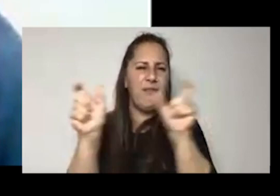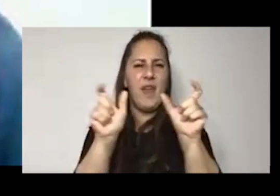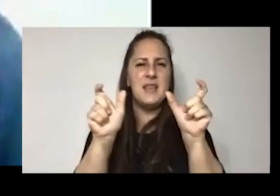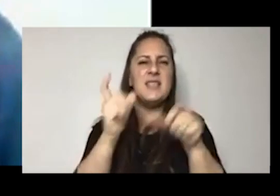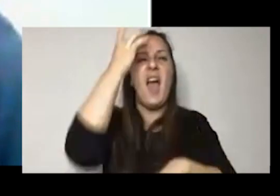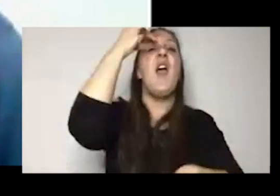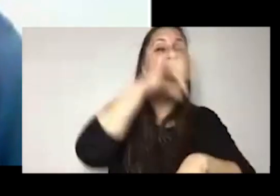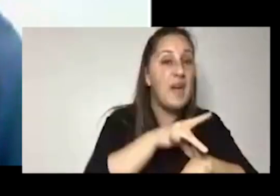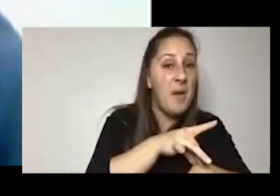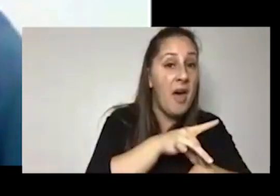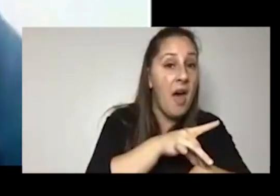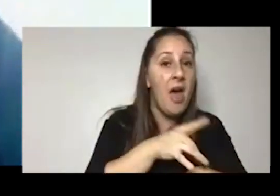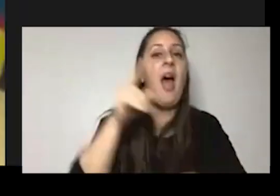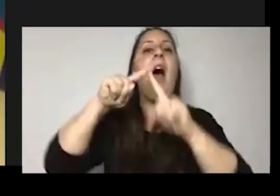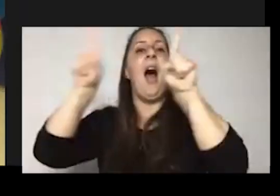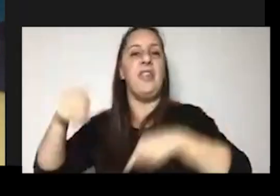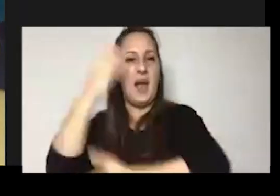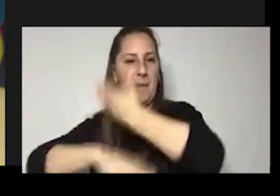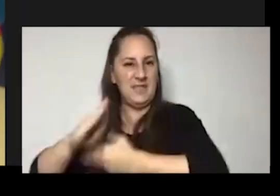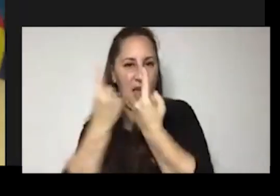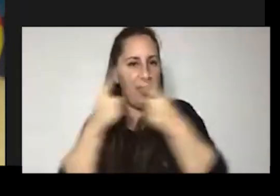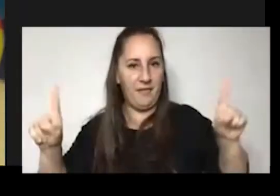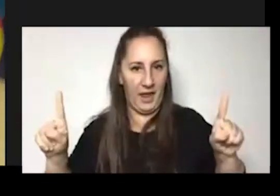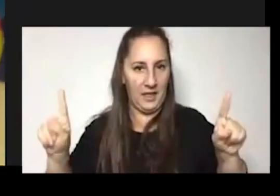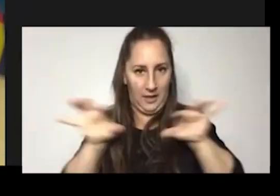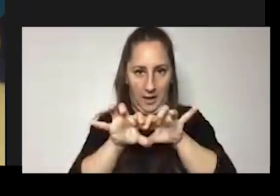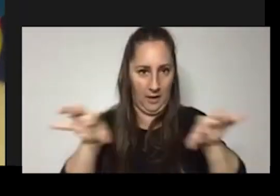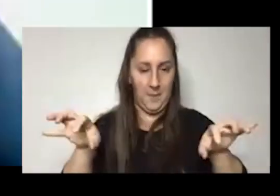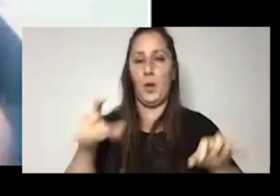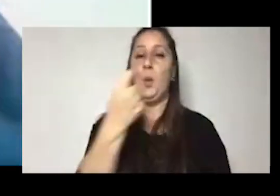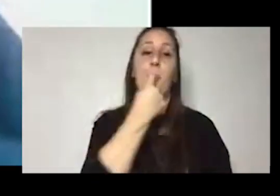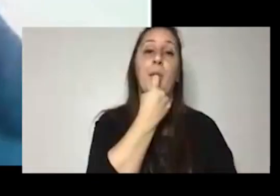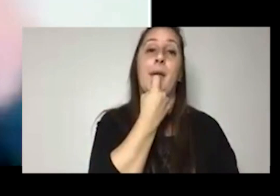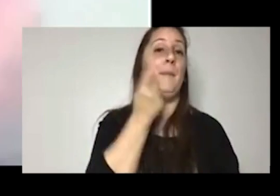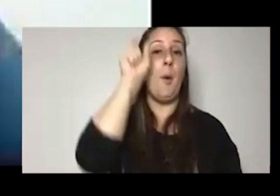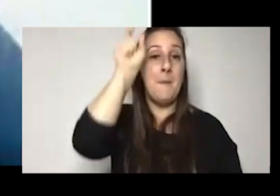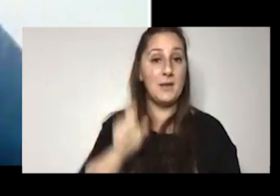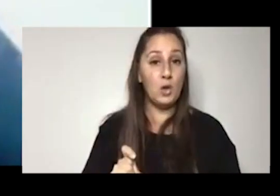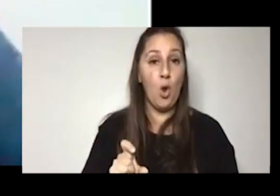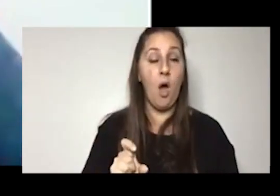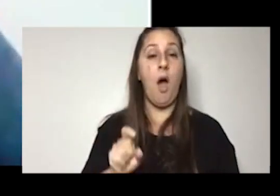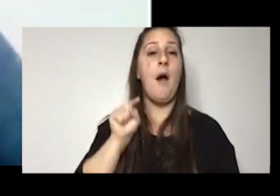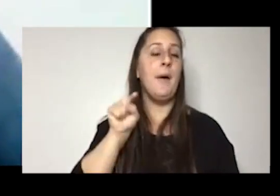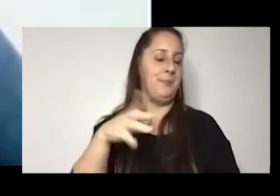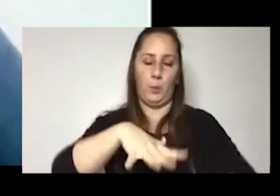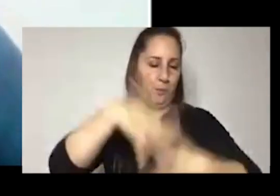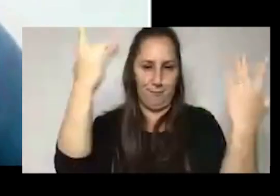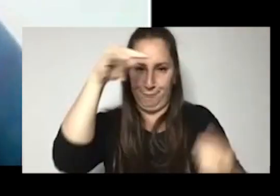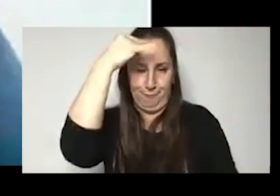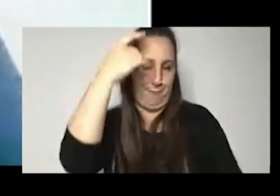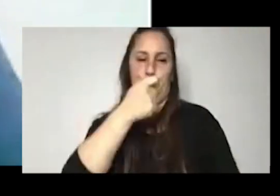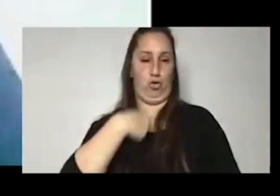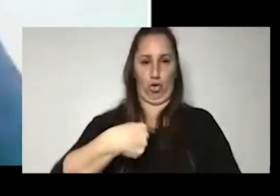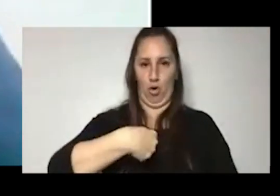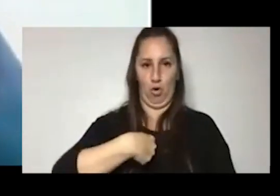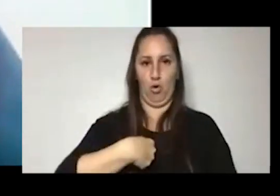la discapacidad, ¿sí? Por ejemplo, una persona que, vamos a suponer, mi caso en particular, yo tengo una patología